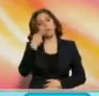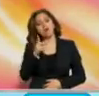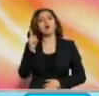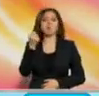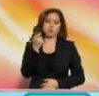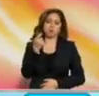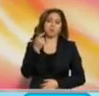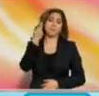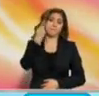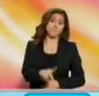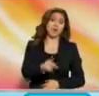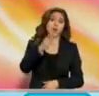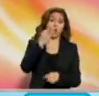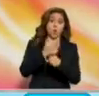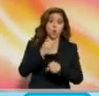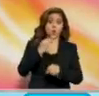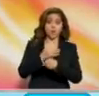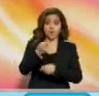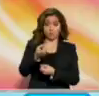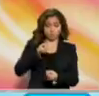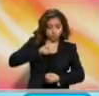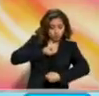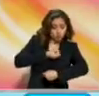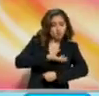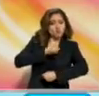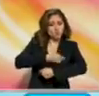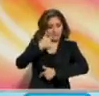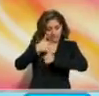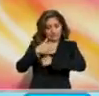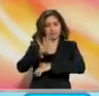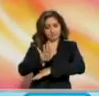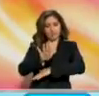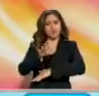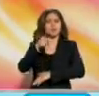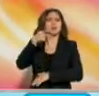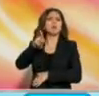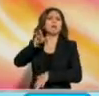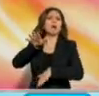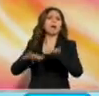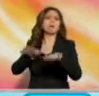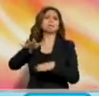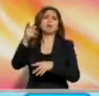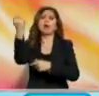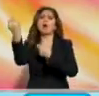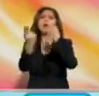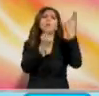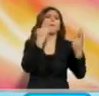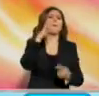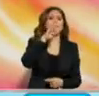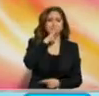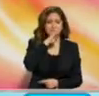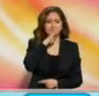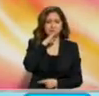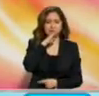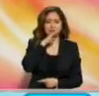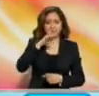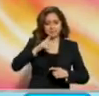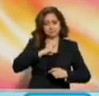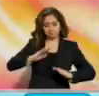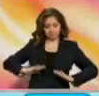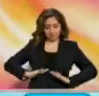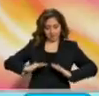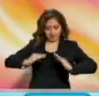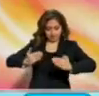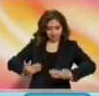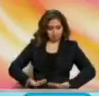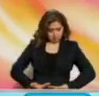estupendos, inigualables. Enormes, claro. Pero también muchas madres, en algún momento, cuando se embarazan, ¿no? Así es. Tienen